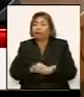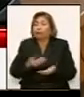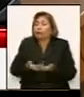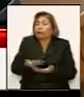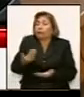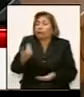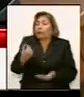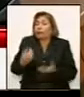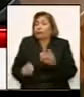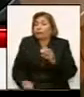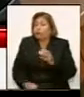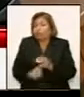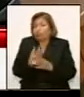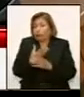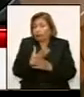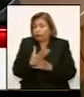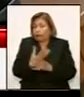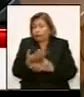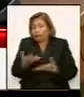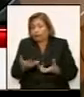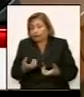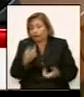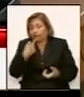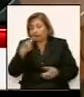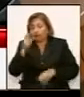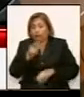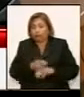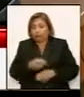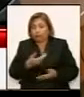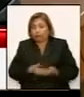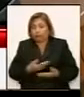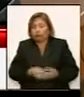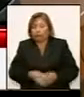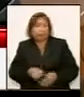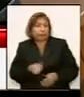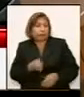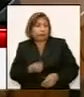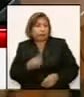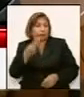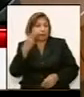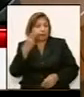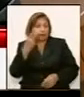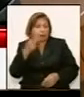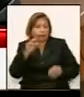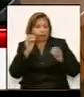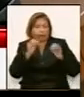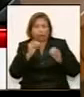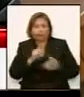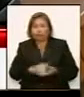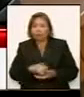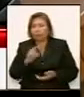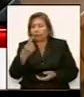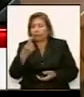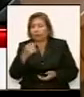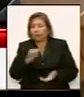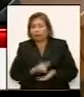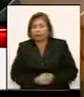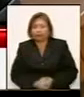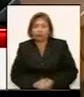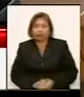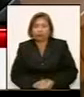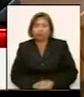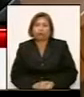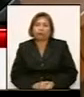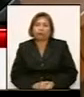septiembre igual los queremos recalcar en otras dos oportunidades primero que bueno está